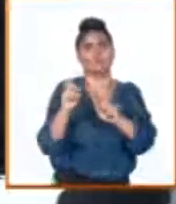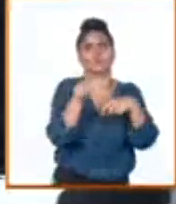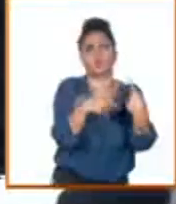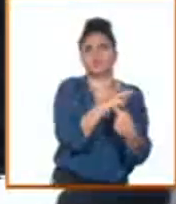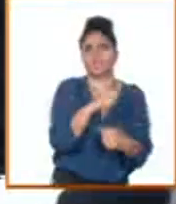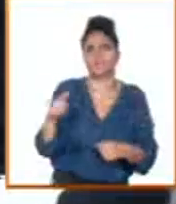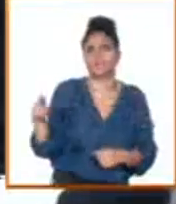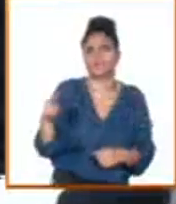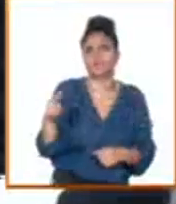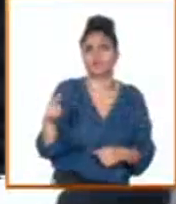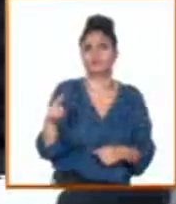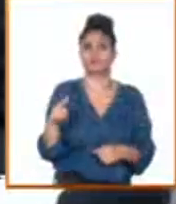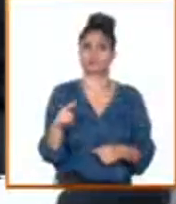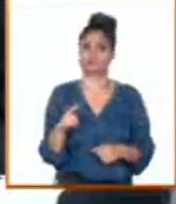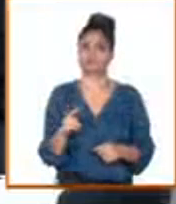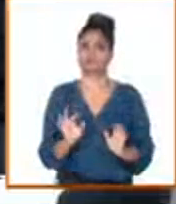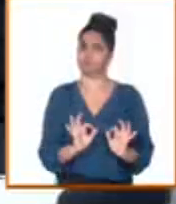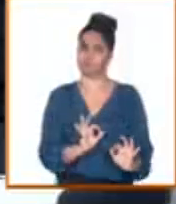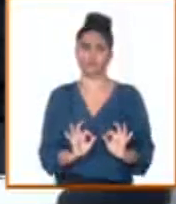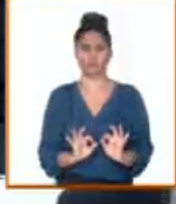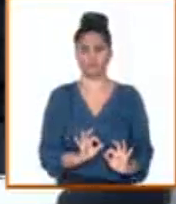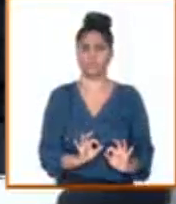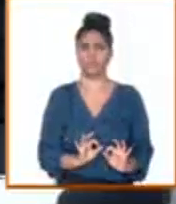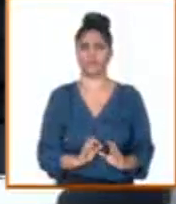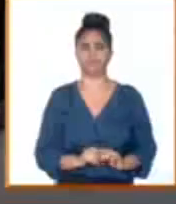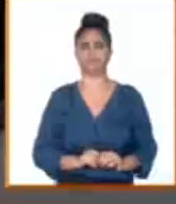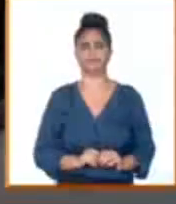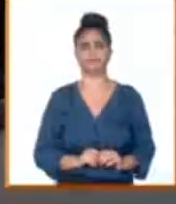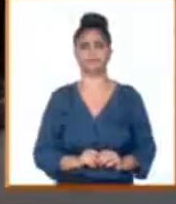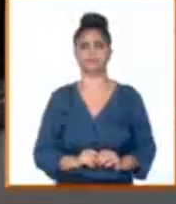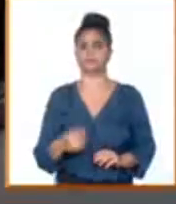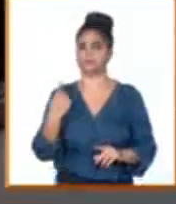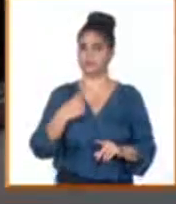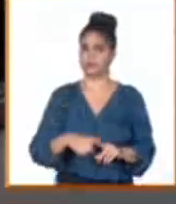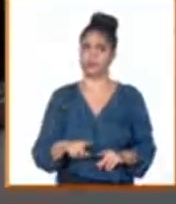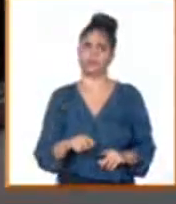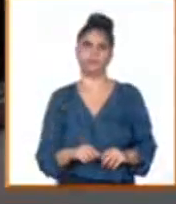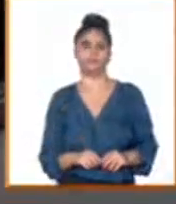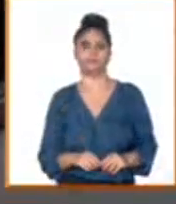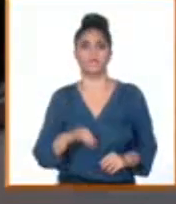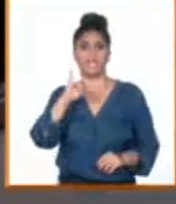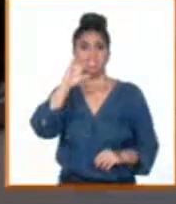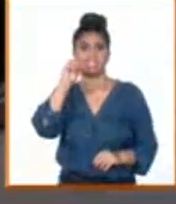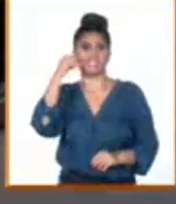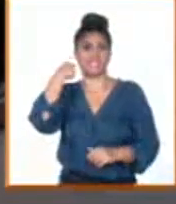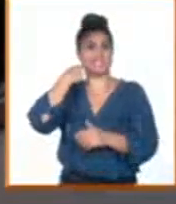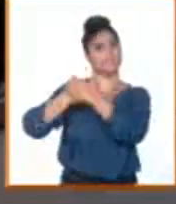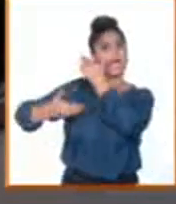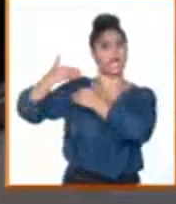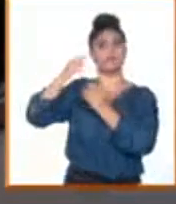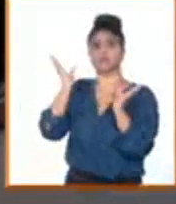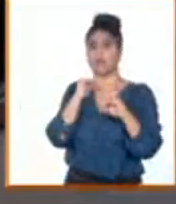desafío también para los medios de entrar en una dinámica que hace 60 años no teníamos. La publicidad,